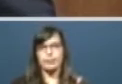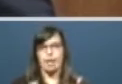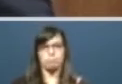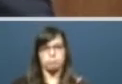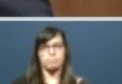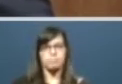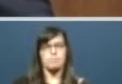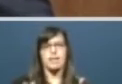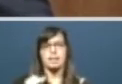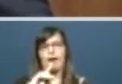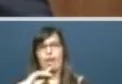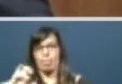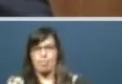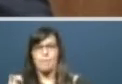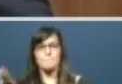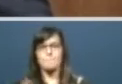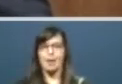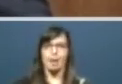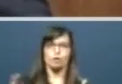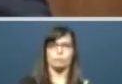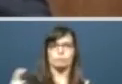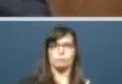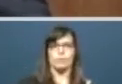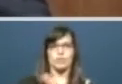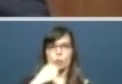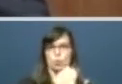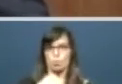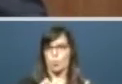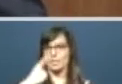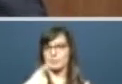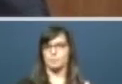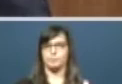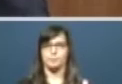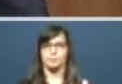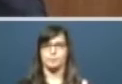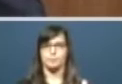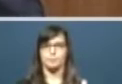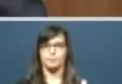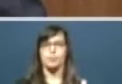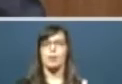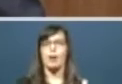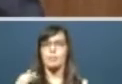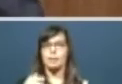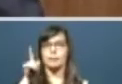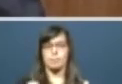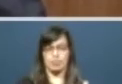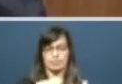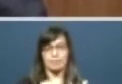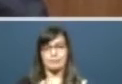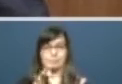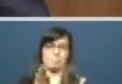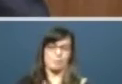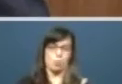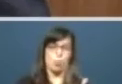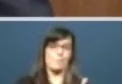su más efectiva implicación en nuestro desarrollo económico además una vía complementaria de las anteriores que se apunta